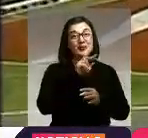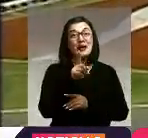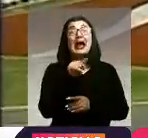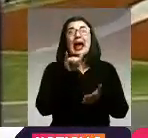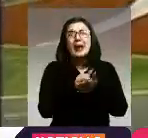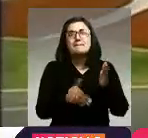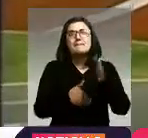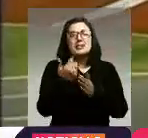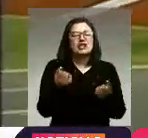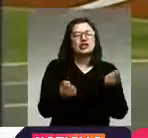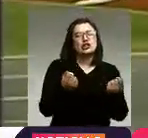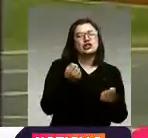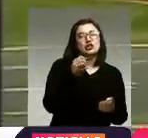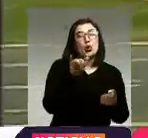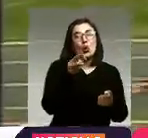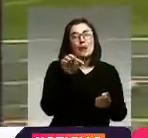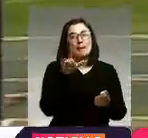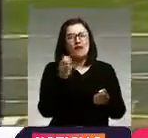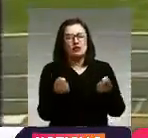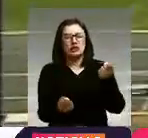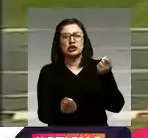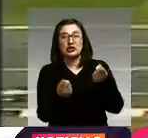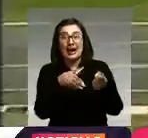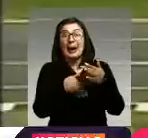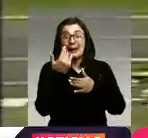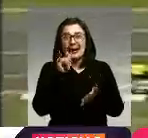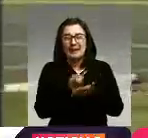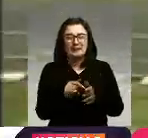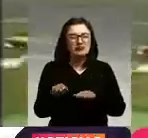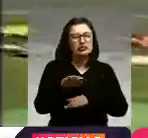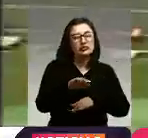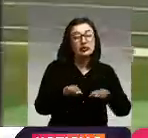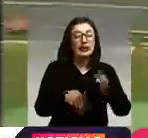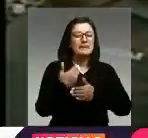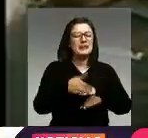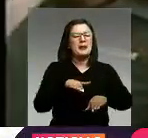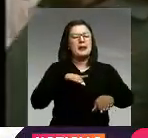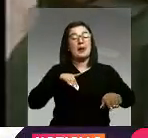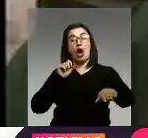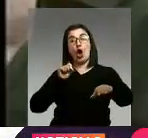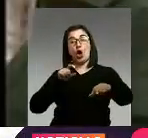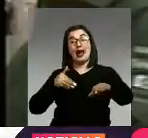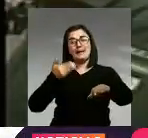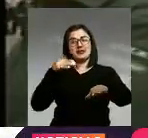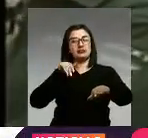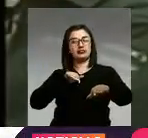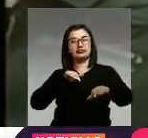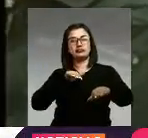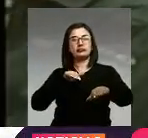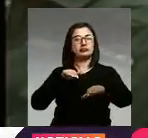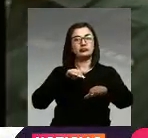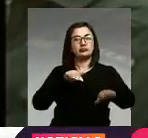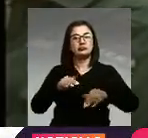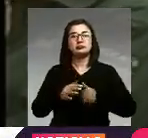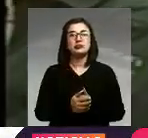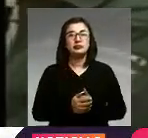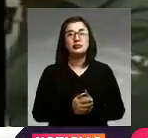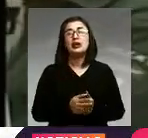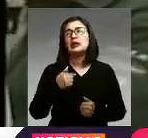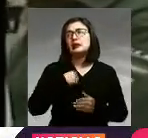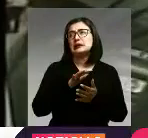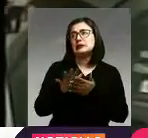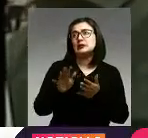Pablo Montoya. Partía desde el puesto 11 luego de una clasificación regular. Primero que todo, esperar, pues, ir con la carrera,